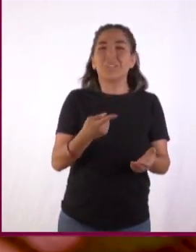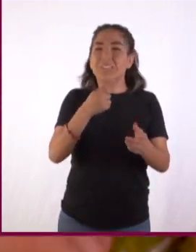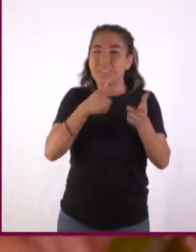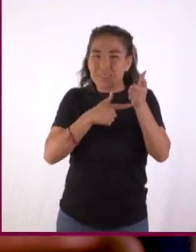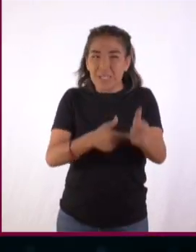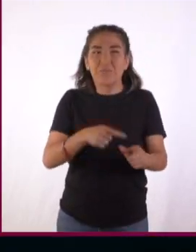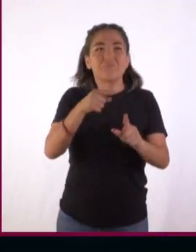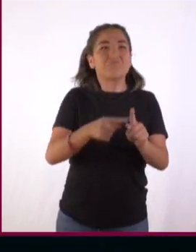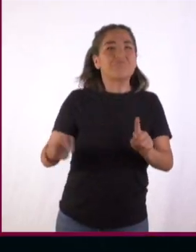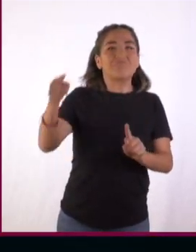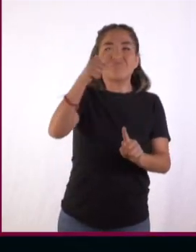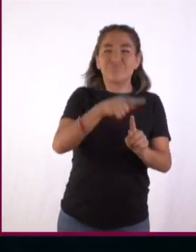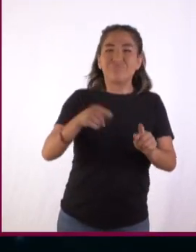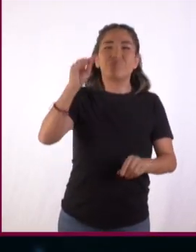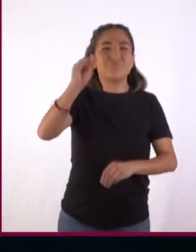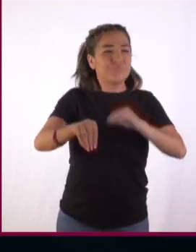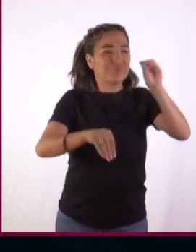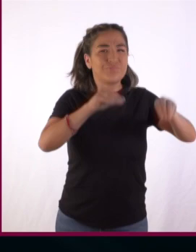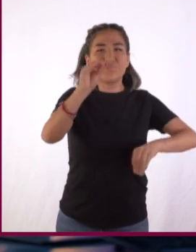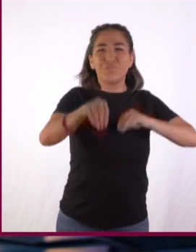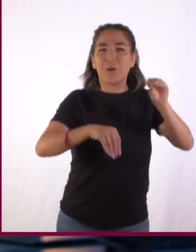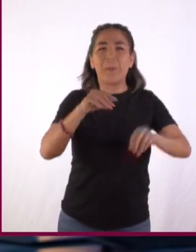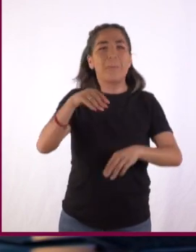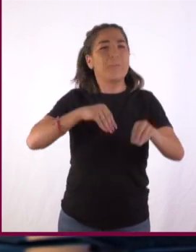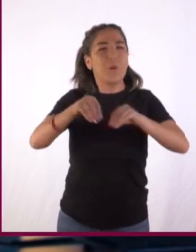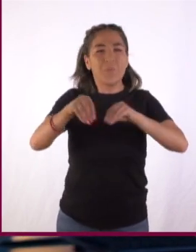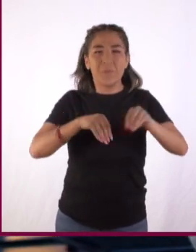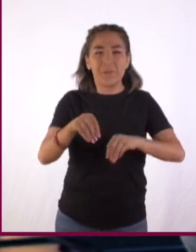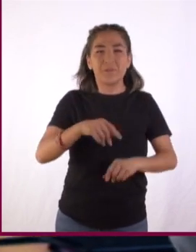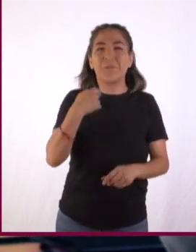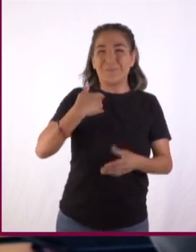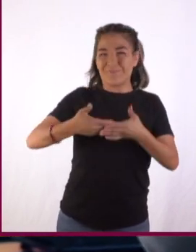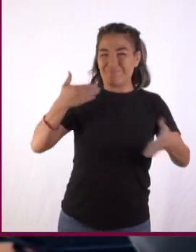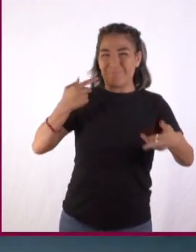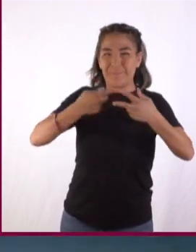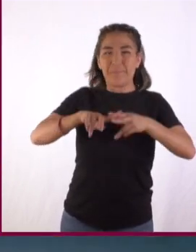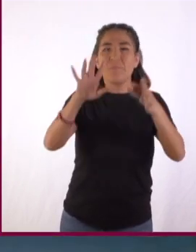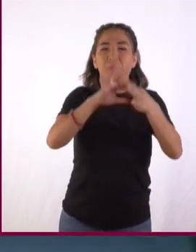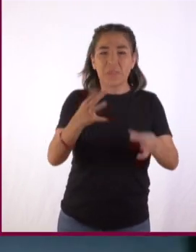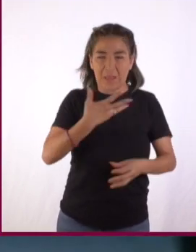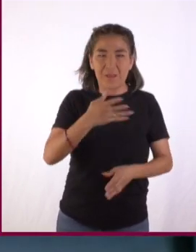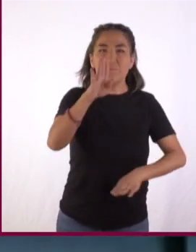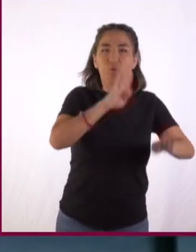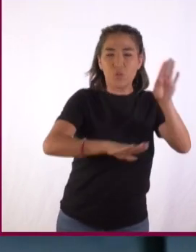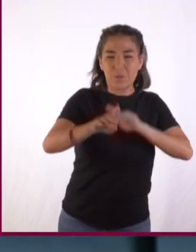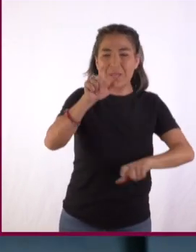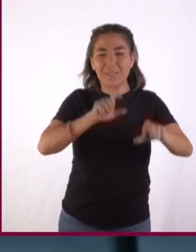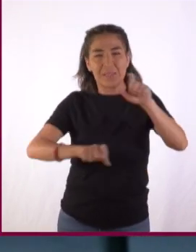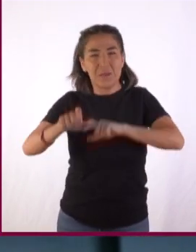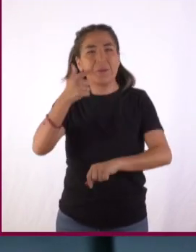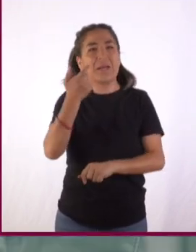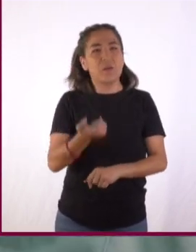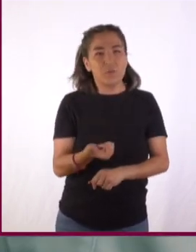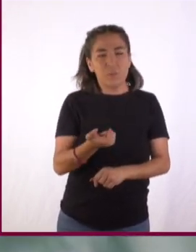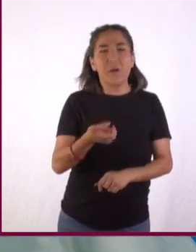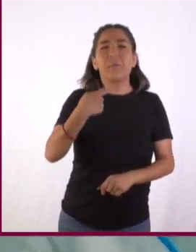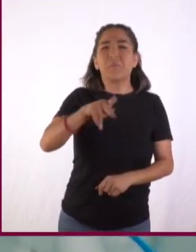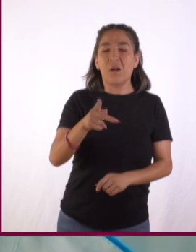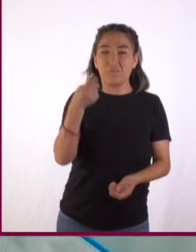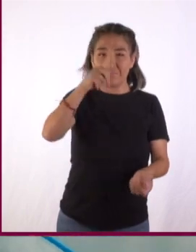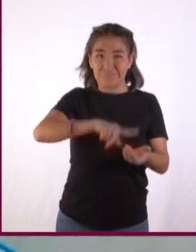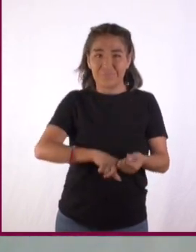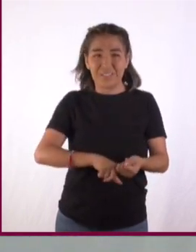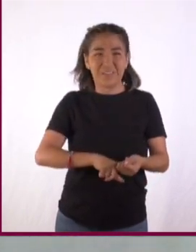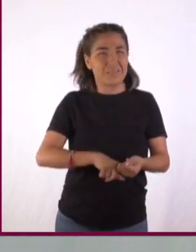es ubicua, es decir, que está en todas partes. Al inicio mencioné que está en la biología o la química y la